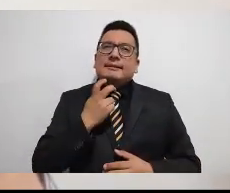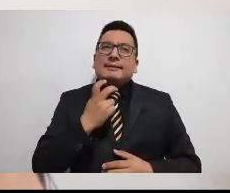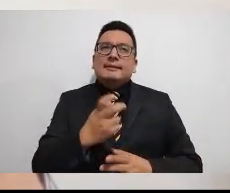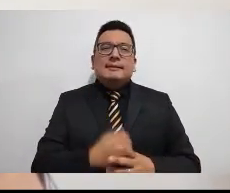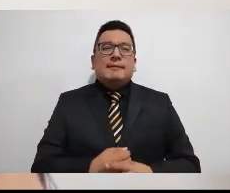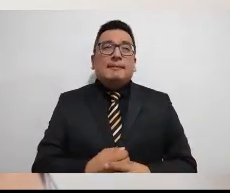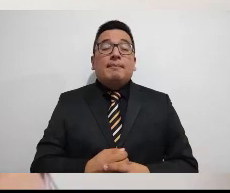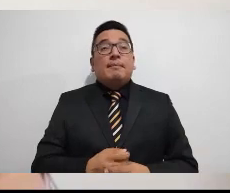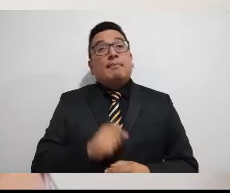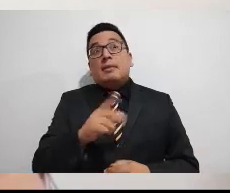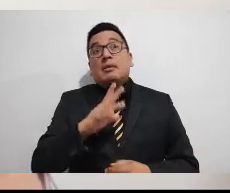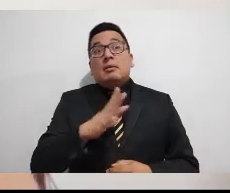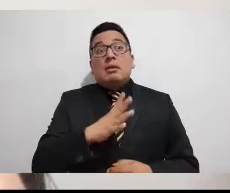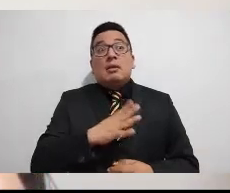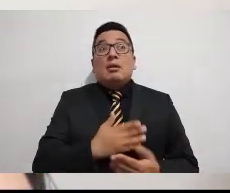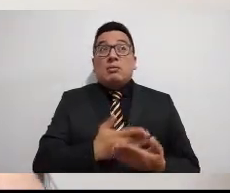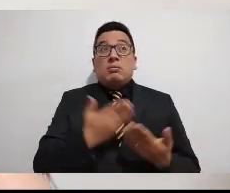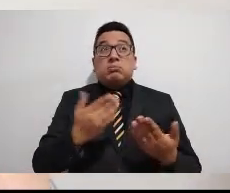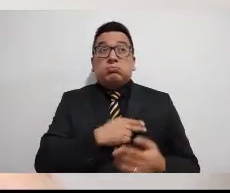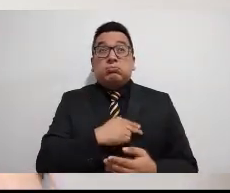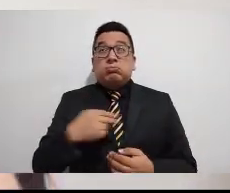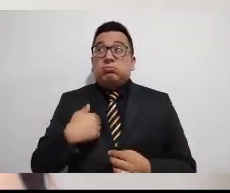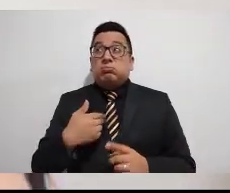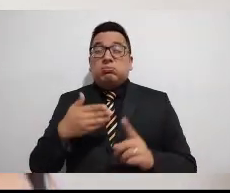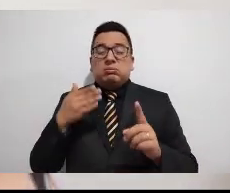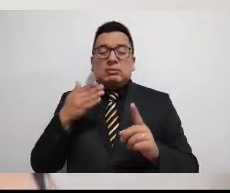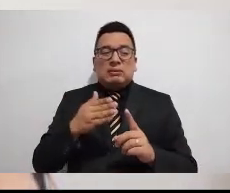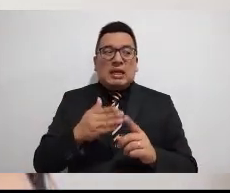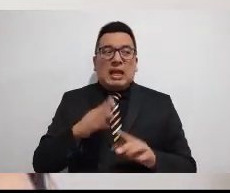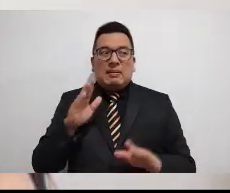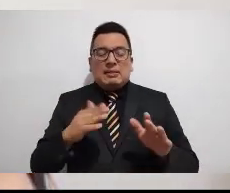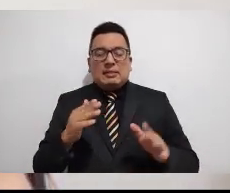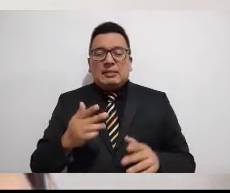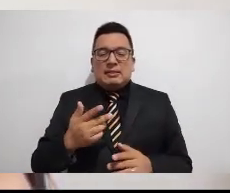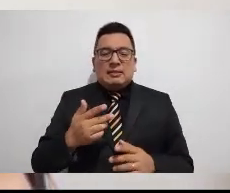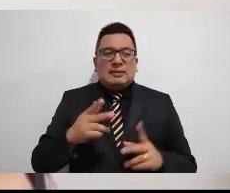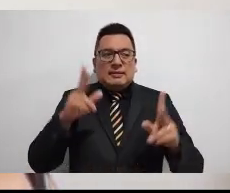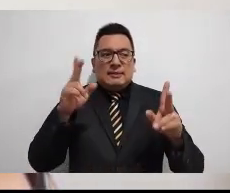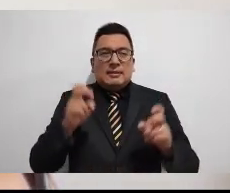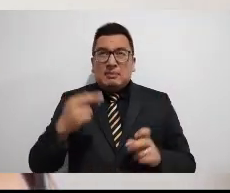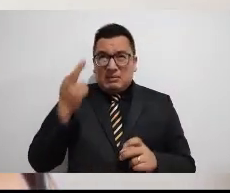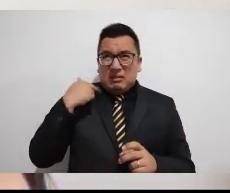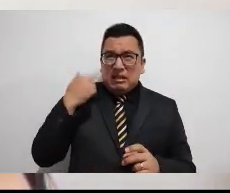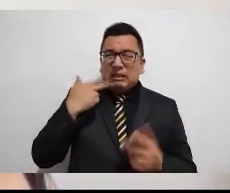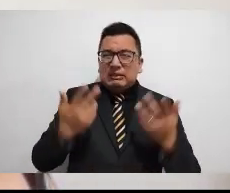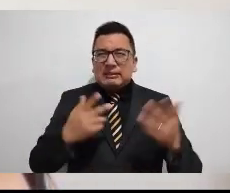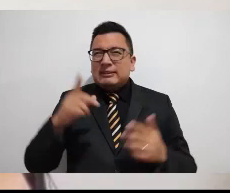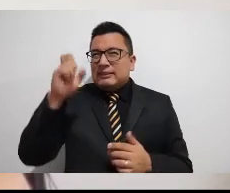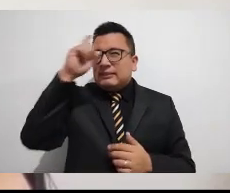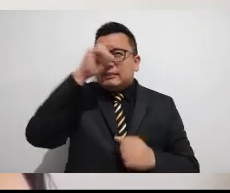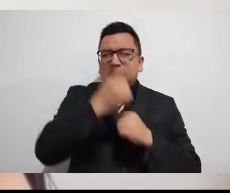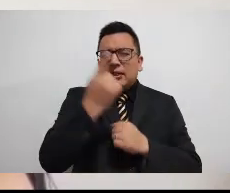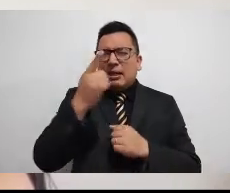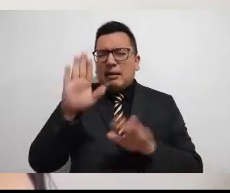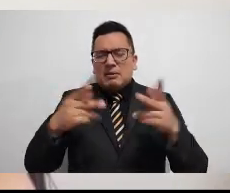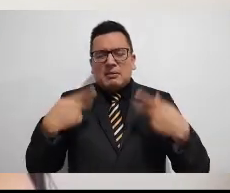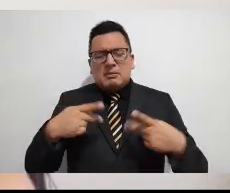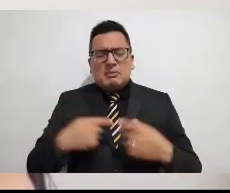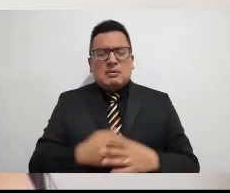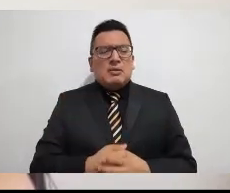ubicamos a ciertas poblaciones. Entonces, al tener una población jerarquizada, ¿no?, las y los expertos siempre